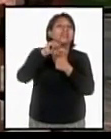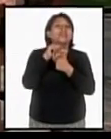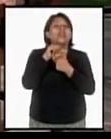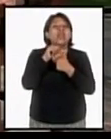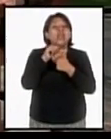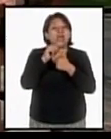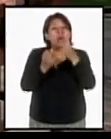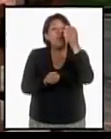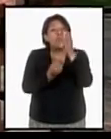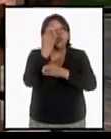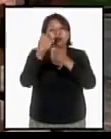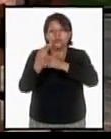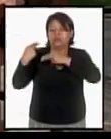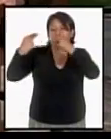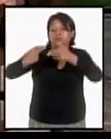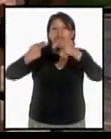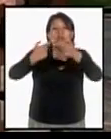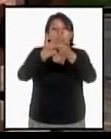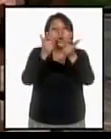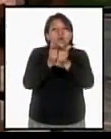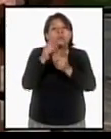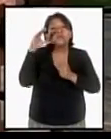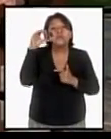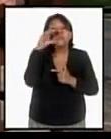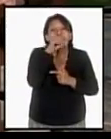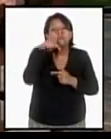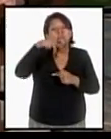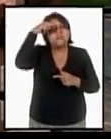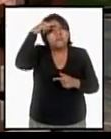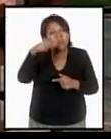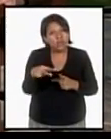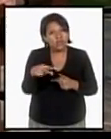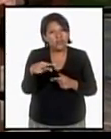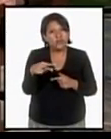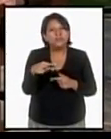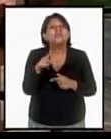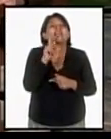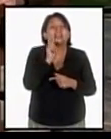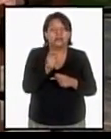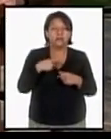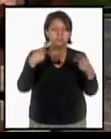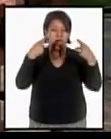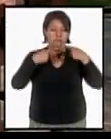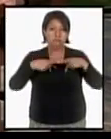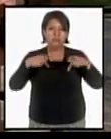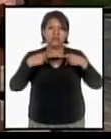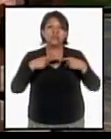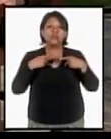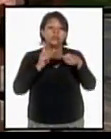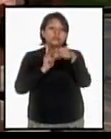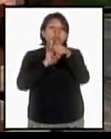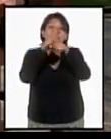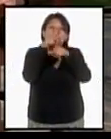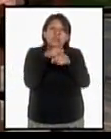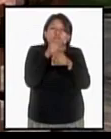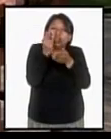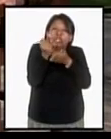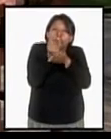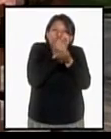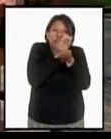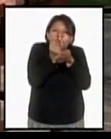generaciones de afrodescendientes mexicanos, es decir, de gente que tiene la piel más oscura por